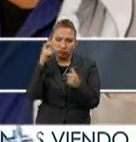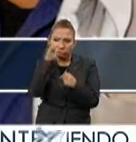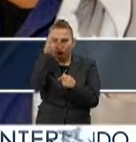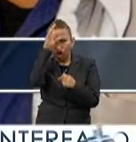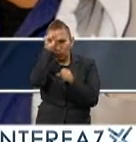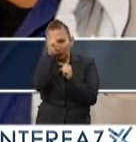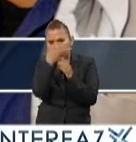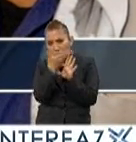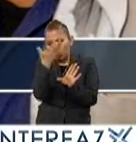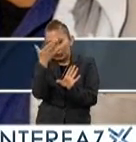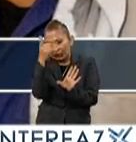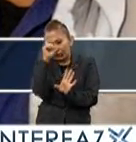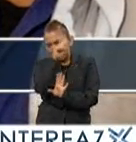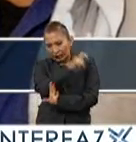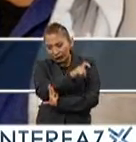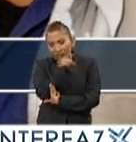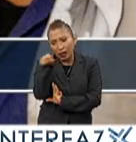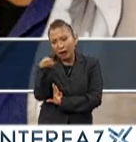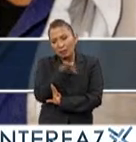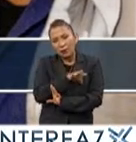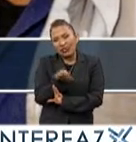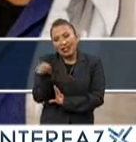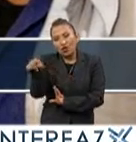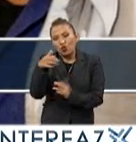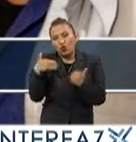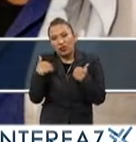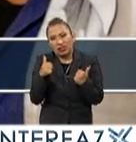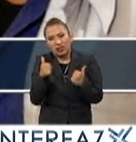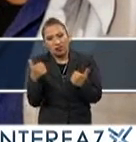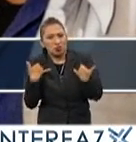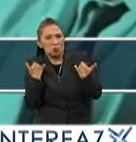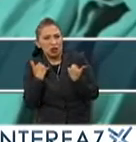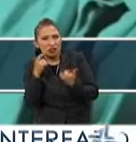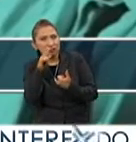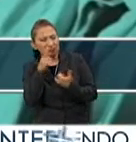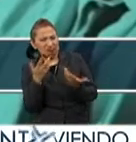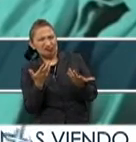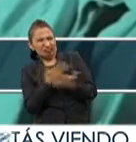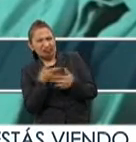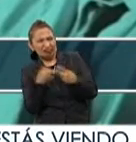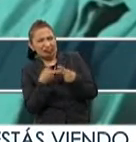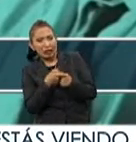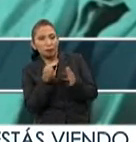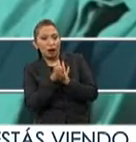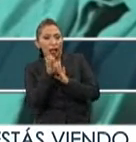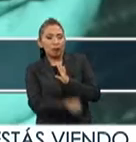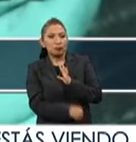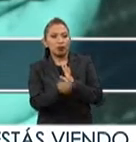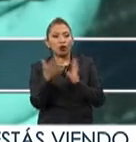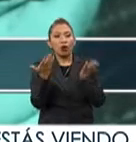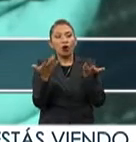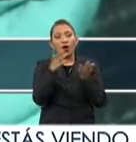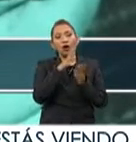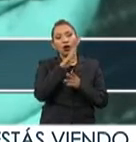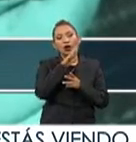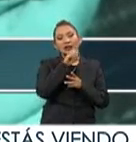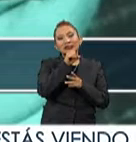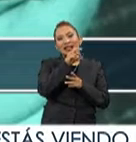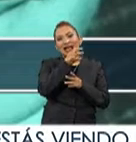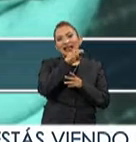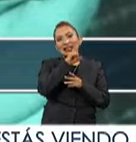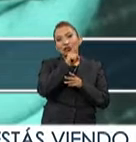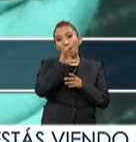conceptual bastante fuerte, que puede no ser asimilada tan fácilmente por los jóvenes. Pienso, por ejemplo, en Las herencias ocultas, que es un